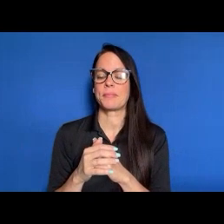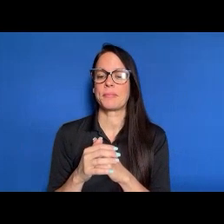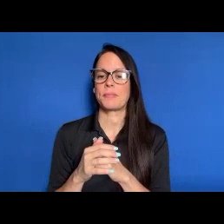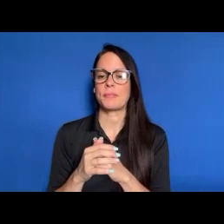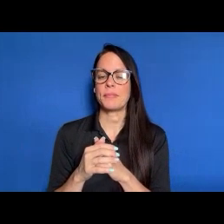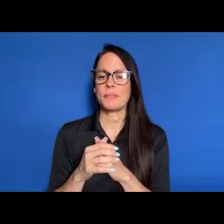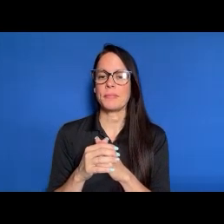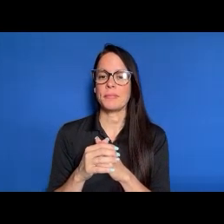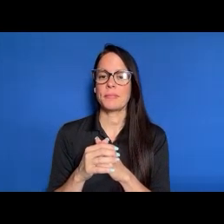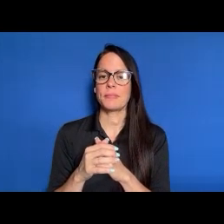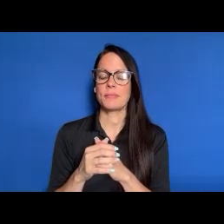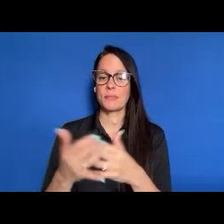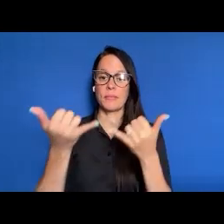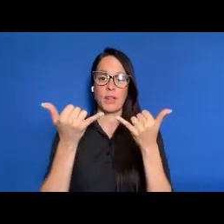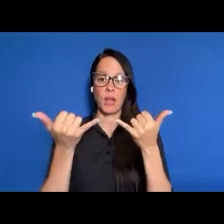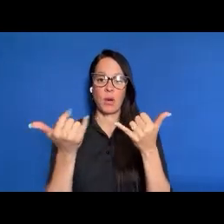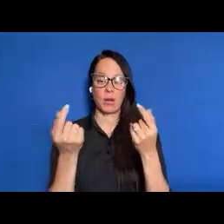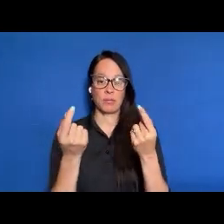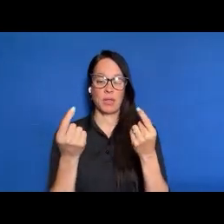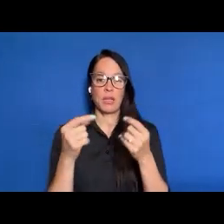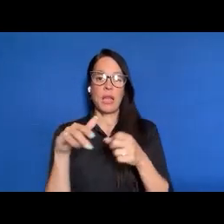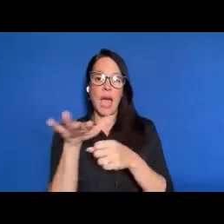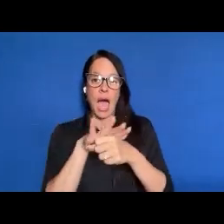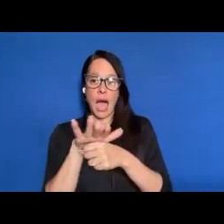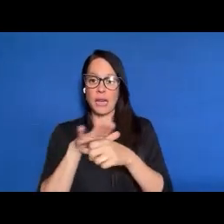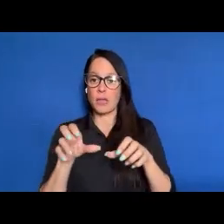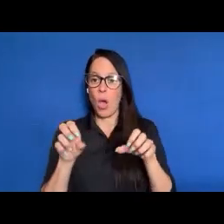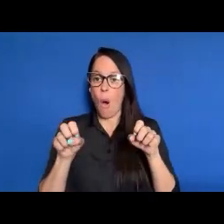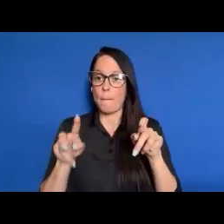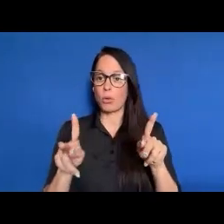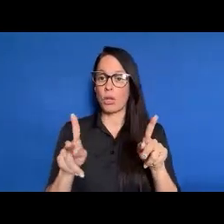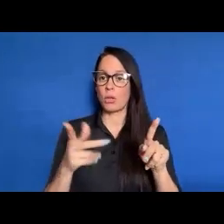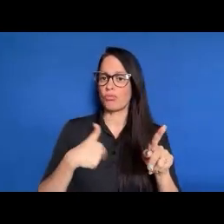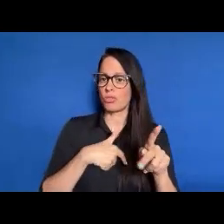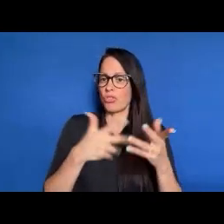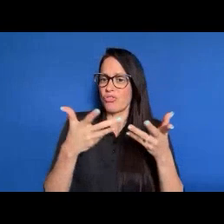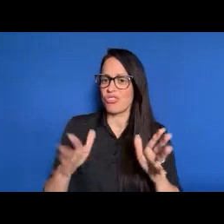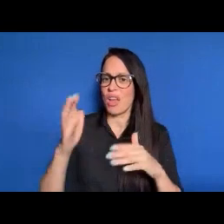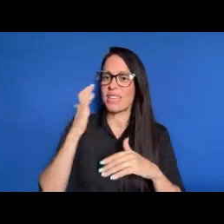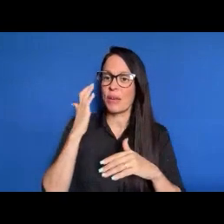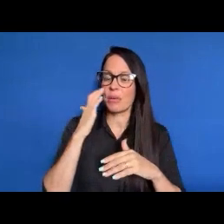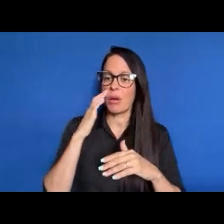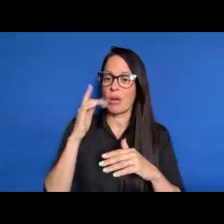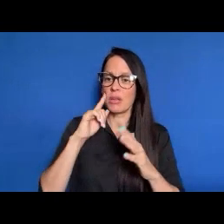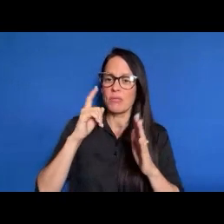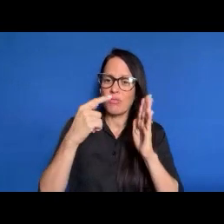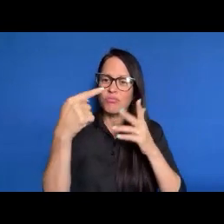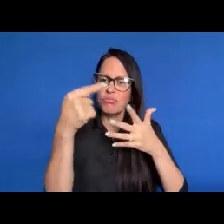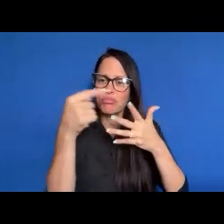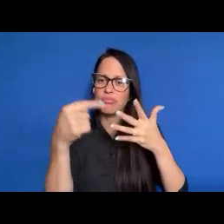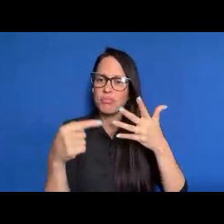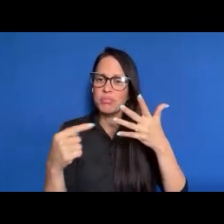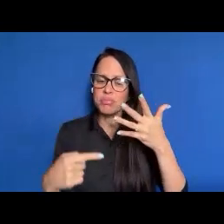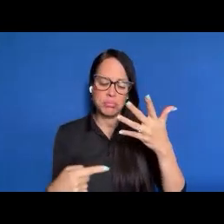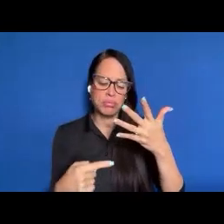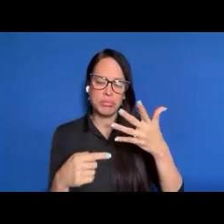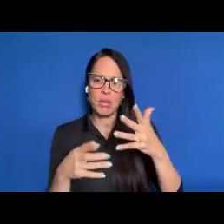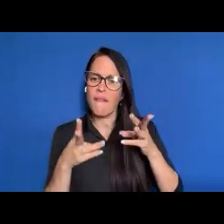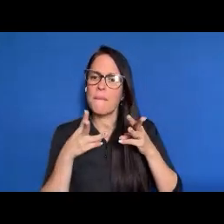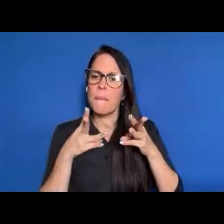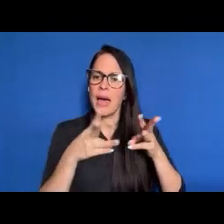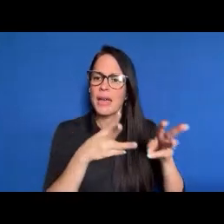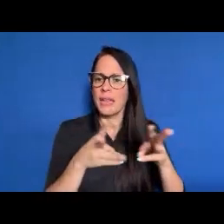Ahora nos movemos con unas áreas de oportunidades. Sabíamos que al ver todas estas estrategias, había que de alguna manera